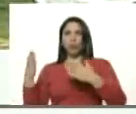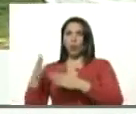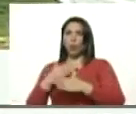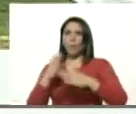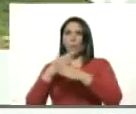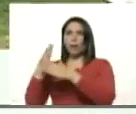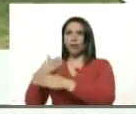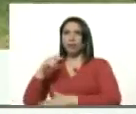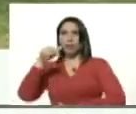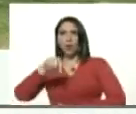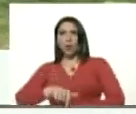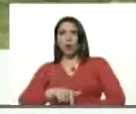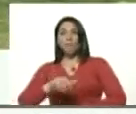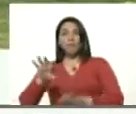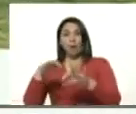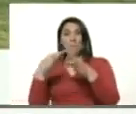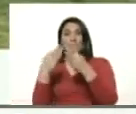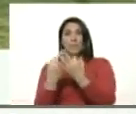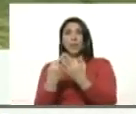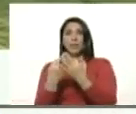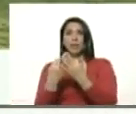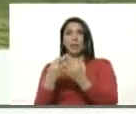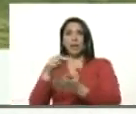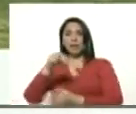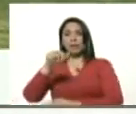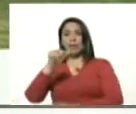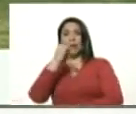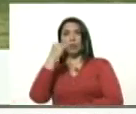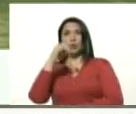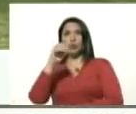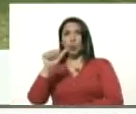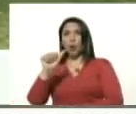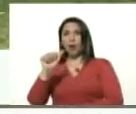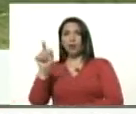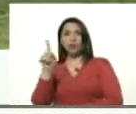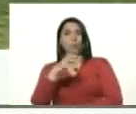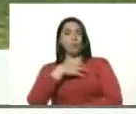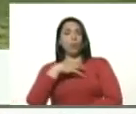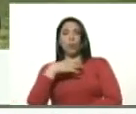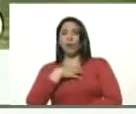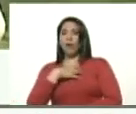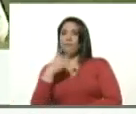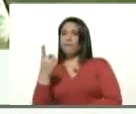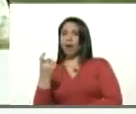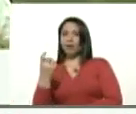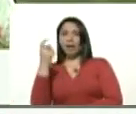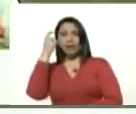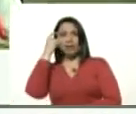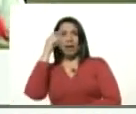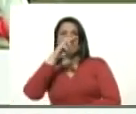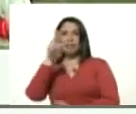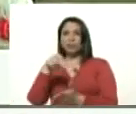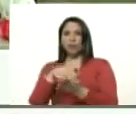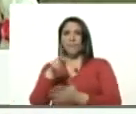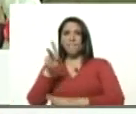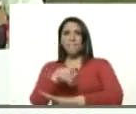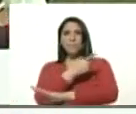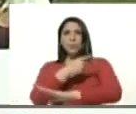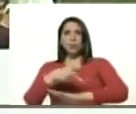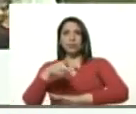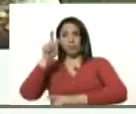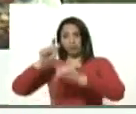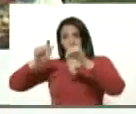parte de la familia Nasoa. Y no podía faltar en este Día Nacional de la Poesía, los